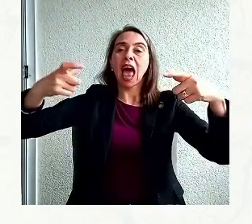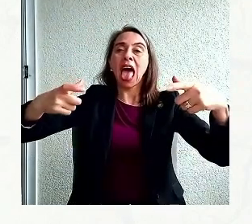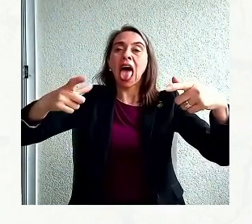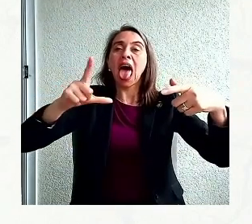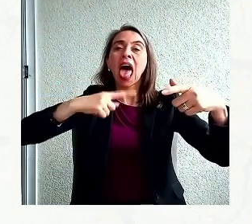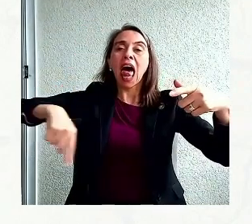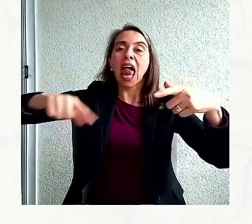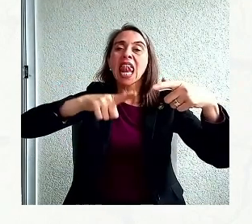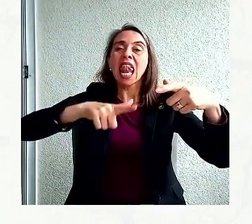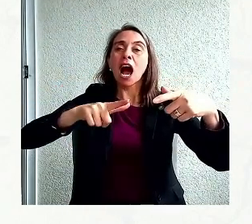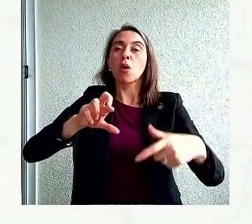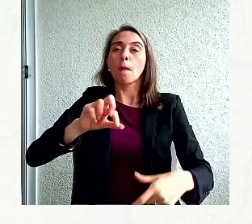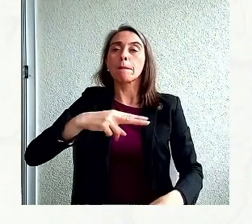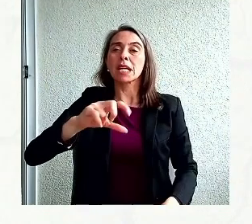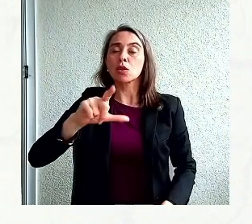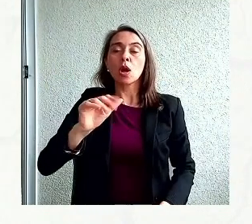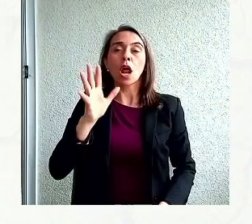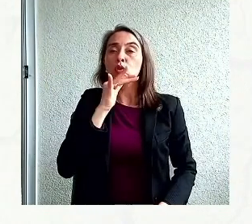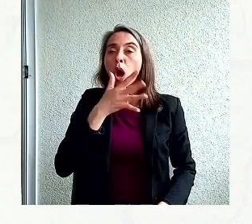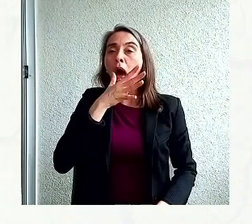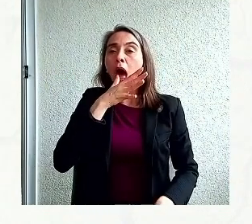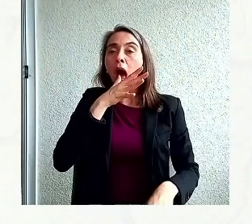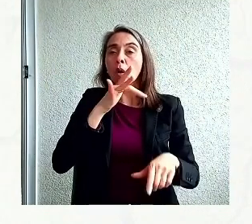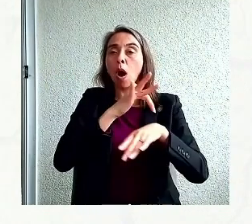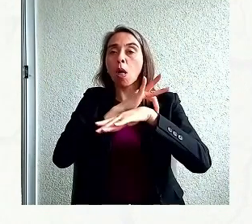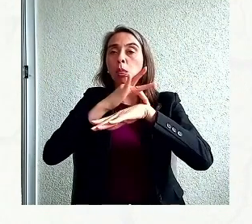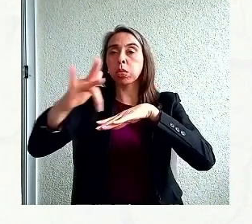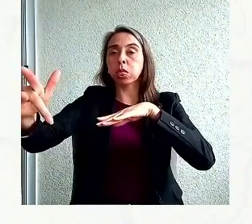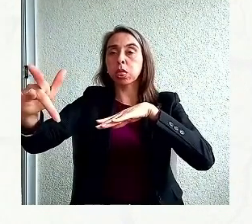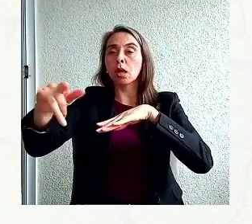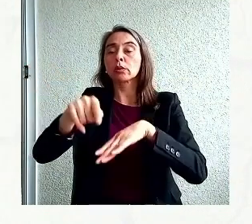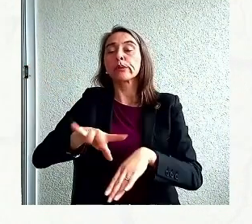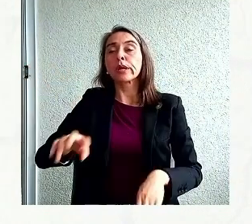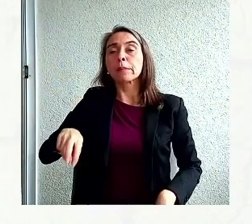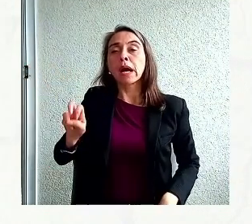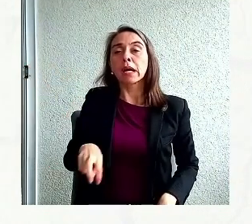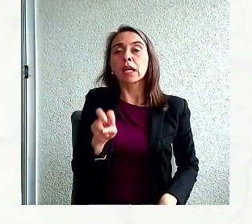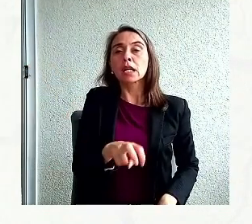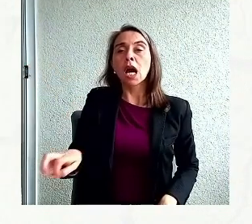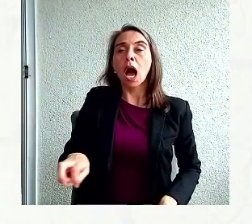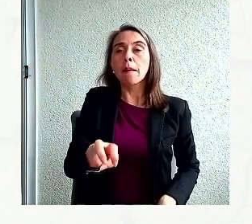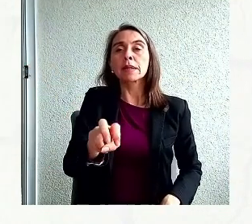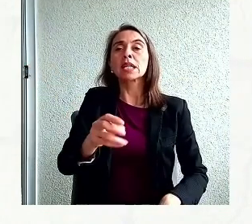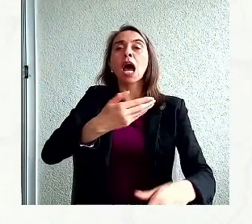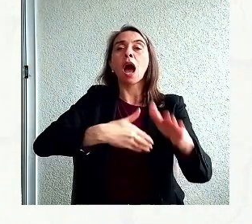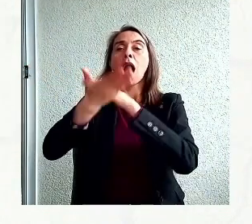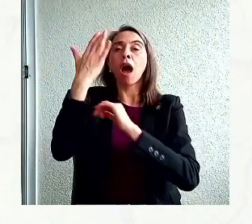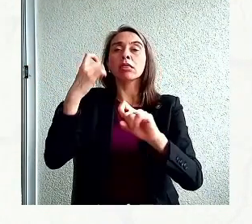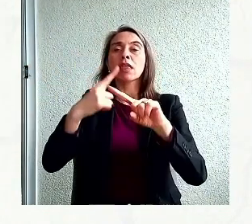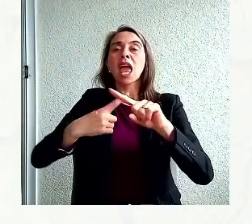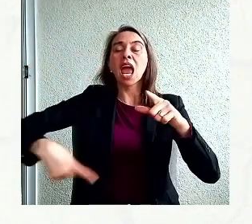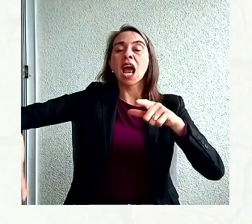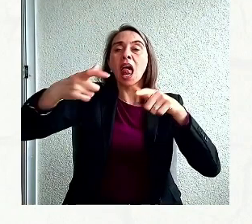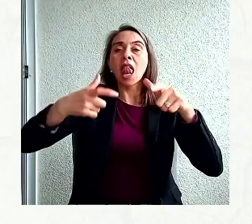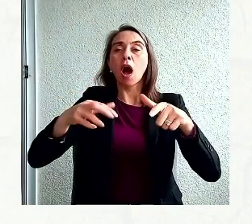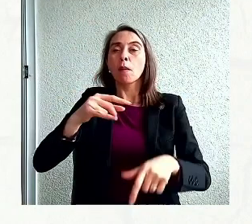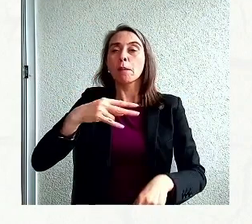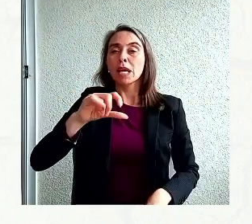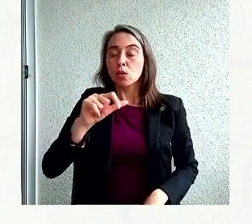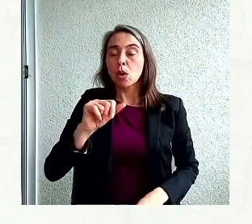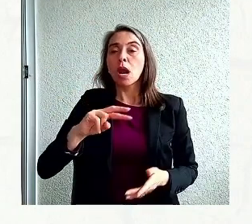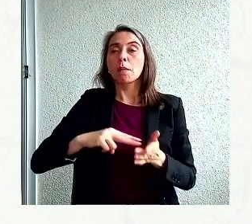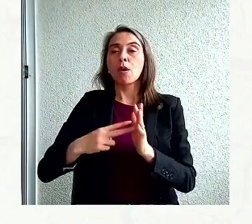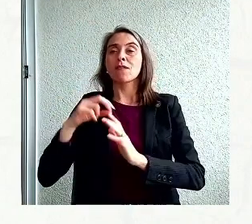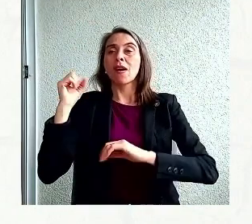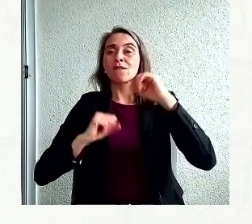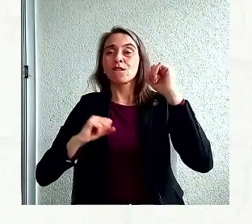La productividad, etcétera, también está siendo afectada por estas entradas de agua dulce y distintos servicios,